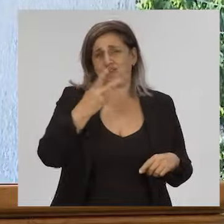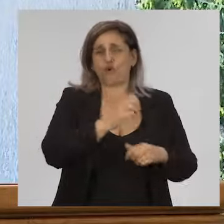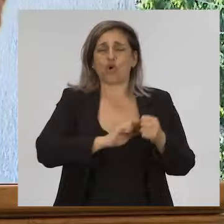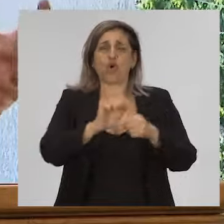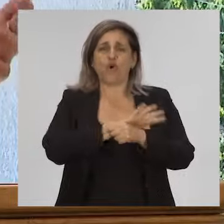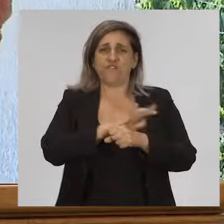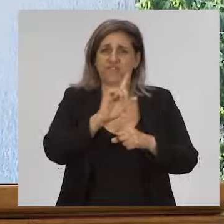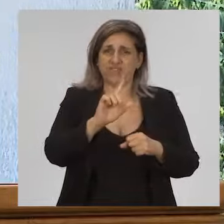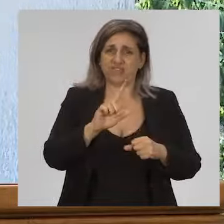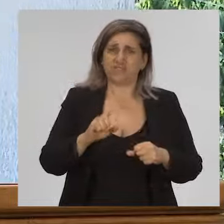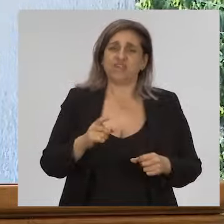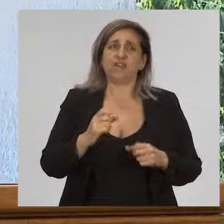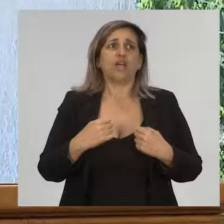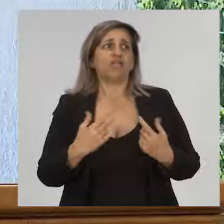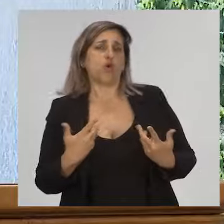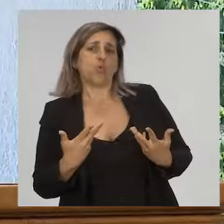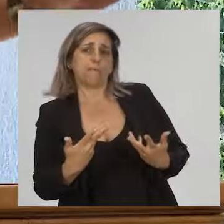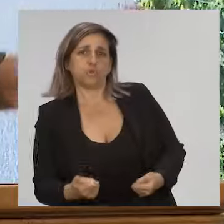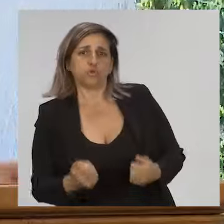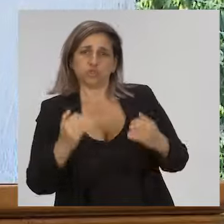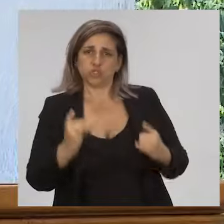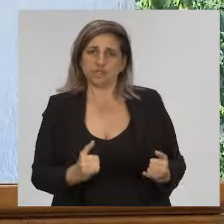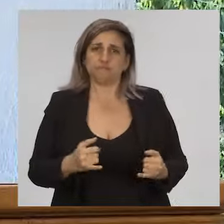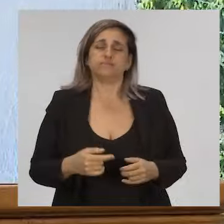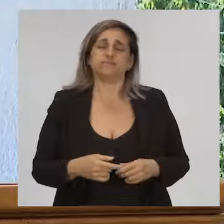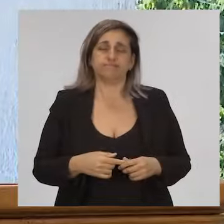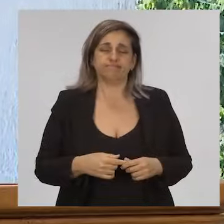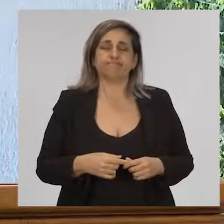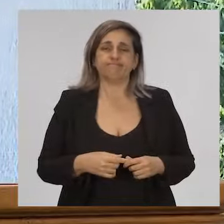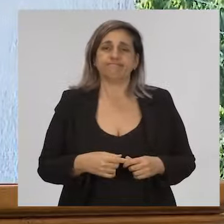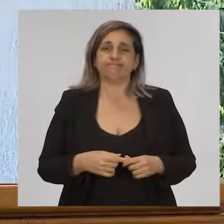la pandemia le dio un empujón muy grande a esto.